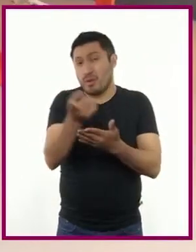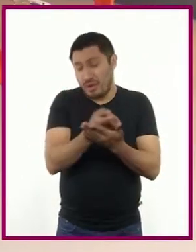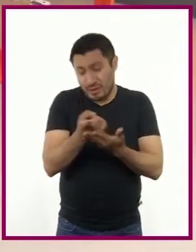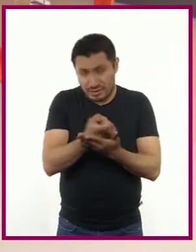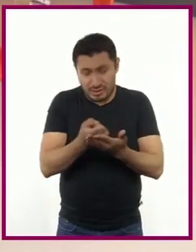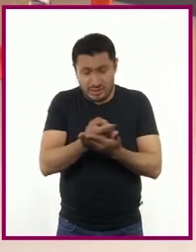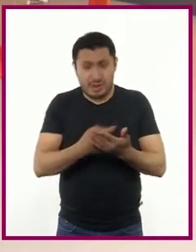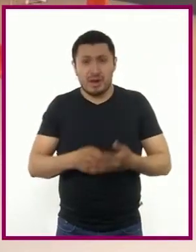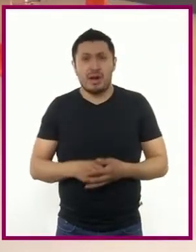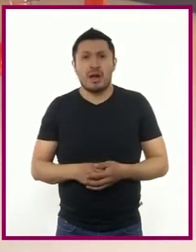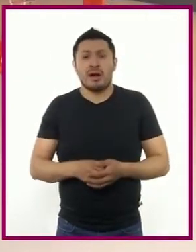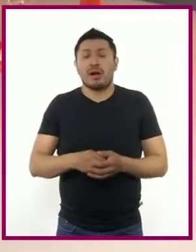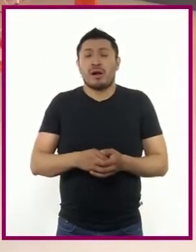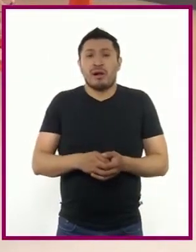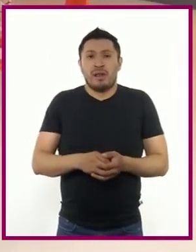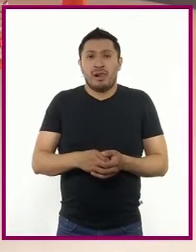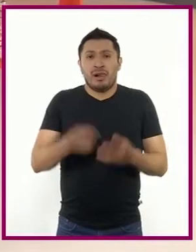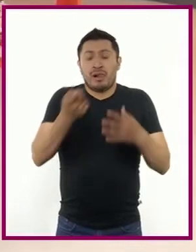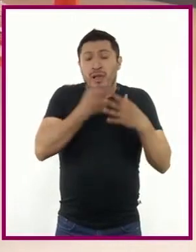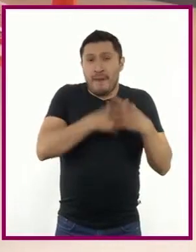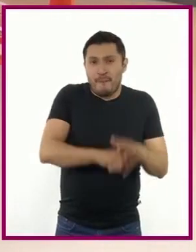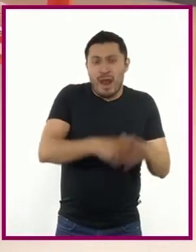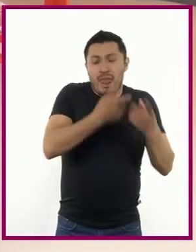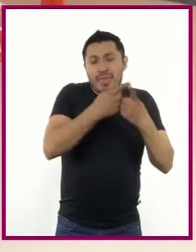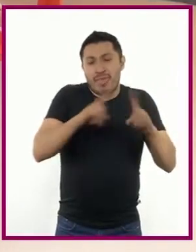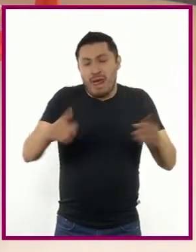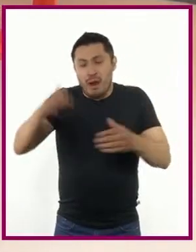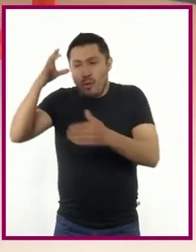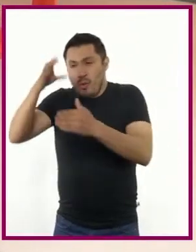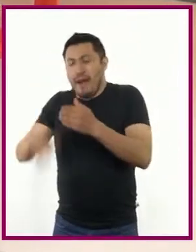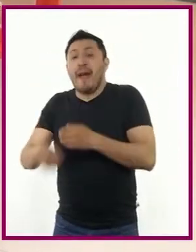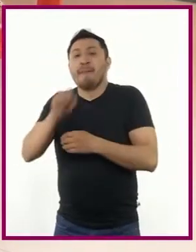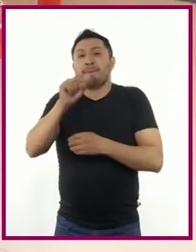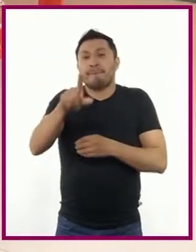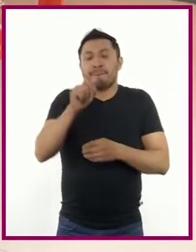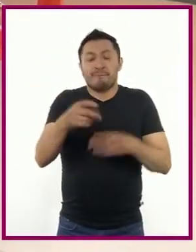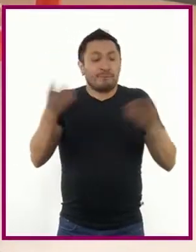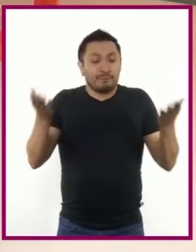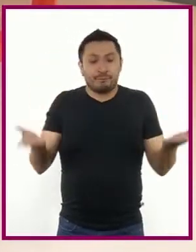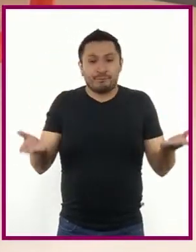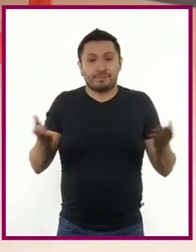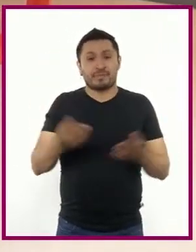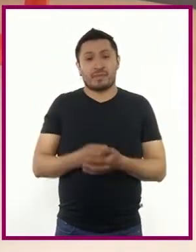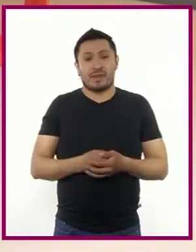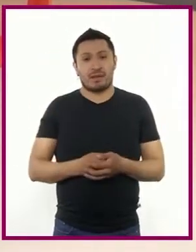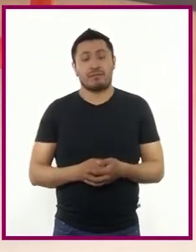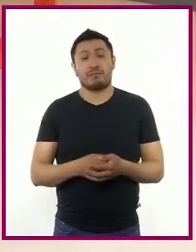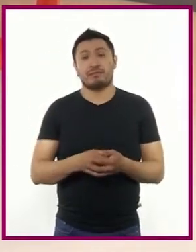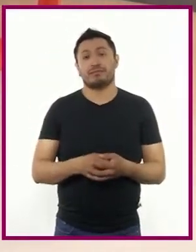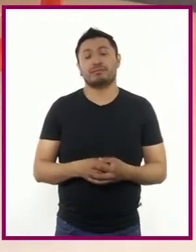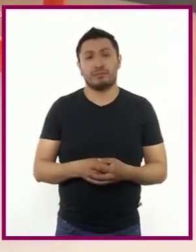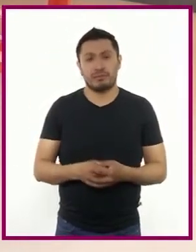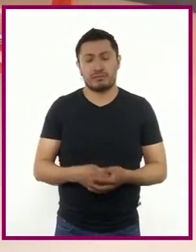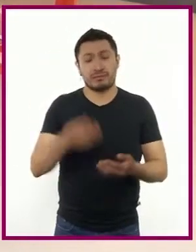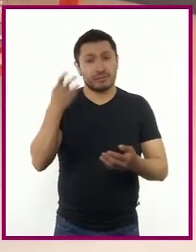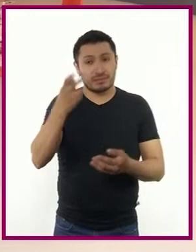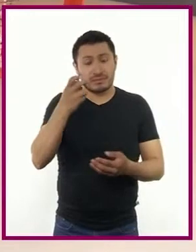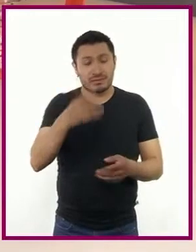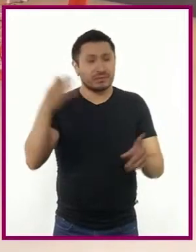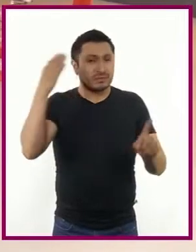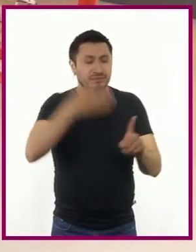ilustraciones. La introducción y la conclusión serán la misma en ambas monografías, lo anterior con la intención